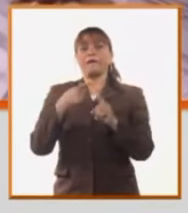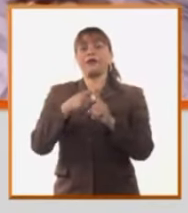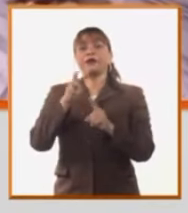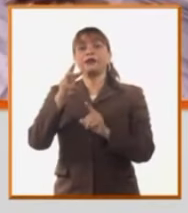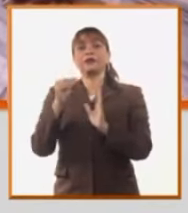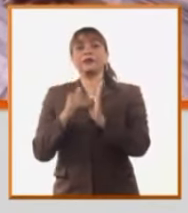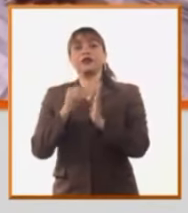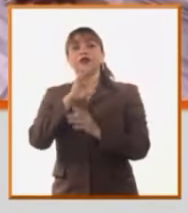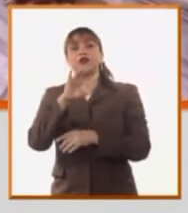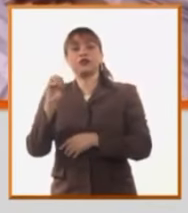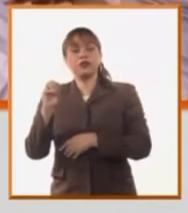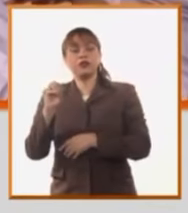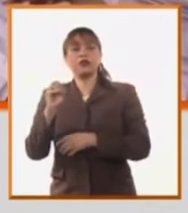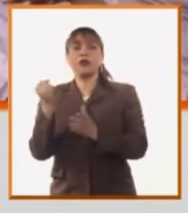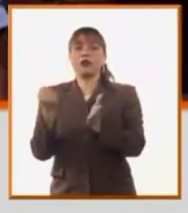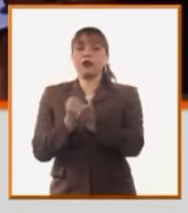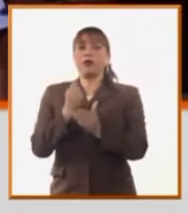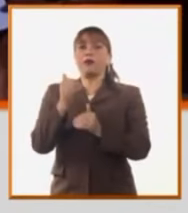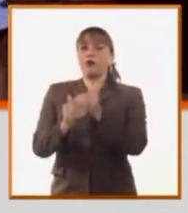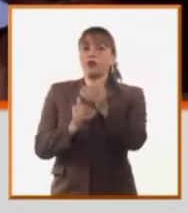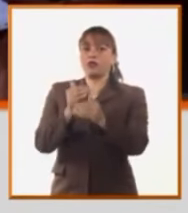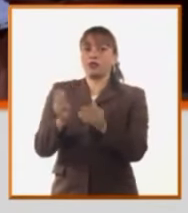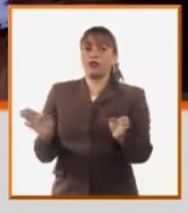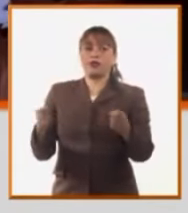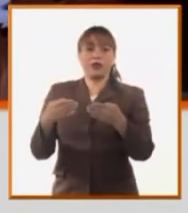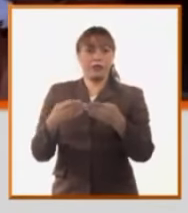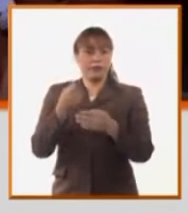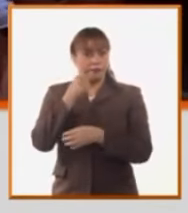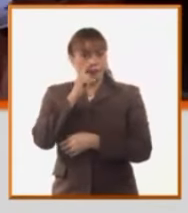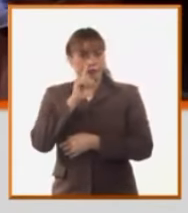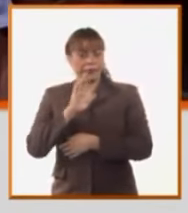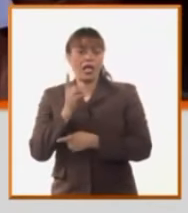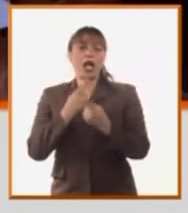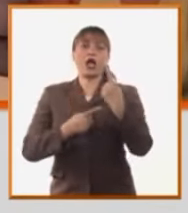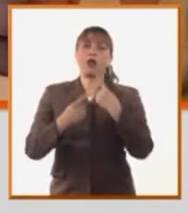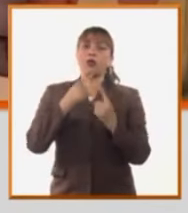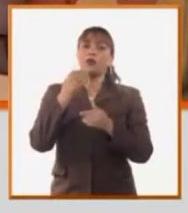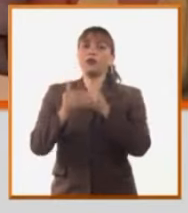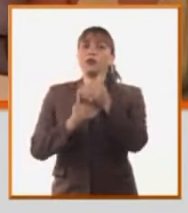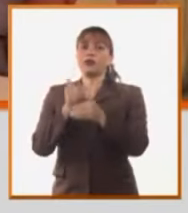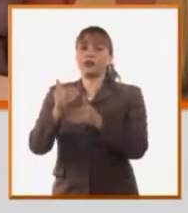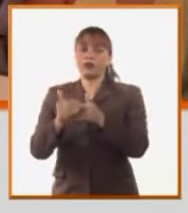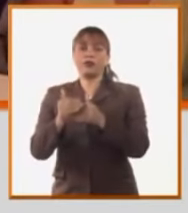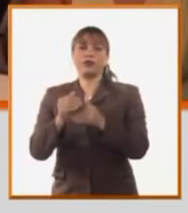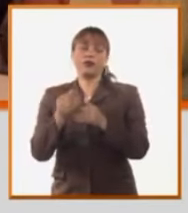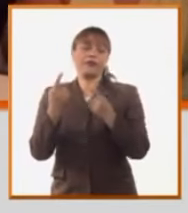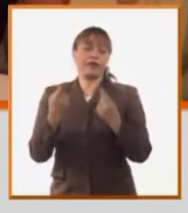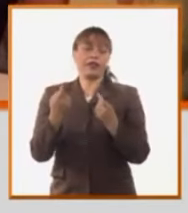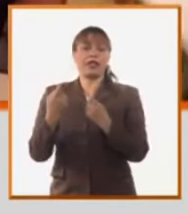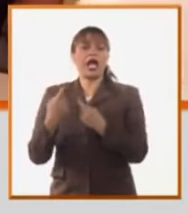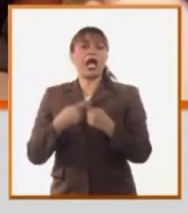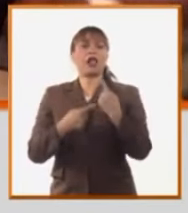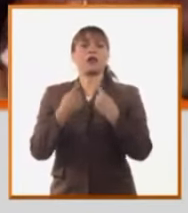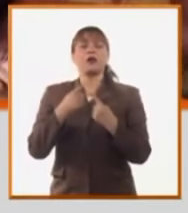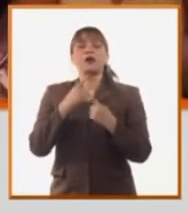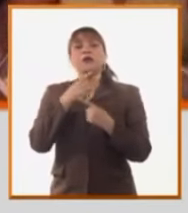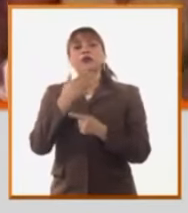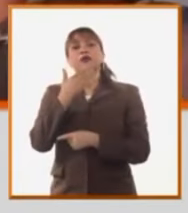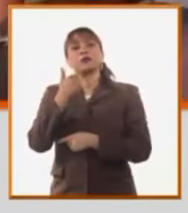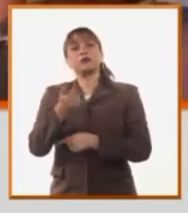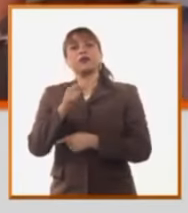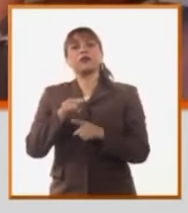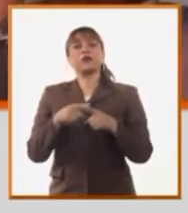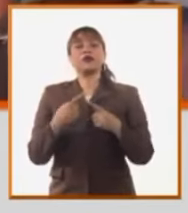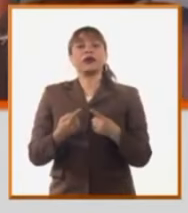proceso concluido o sea hubo un desarrollo en en en la creación de estas empresas ahora consideramos que el beneficio en estos momento ya